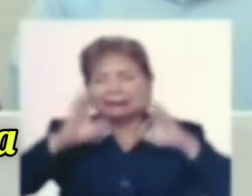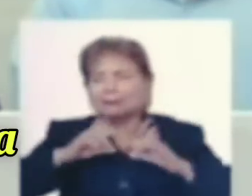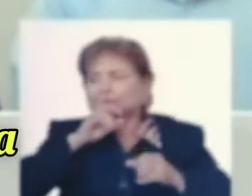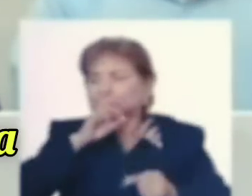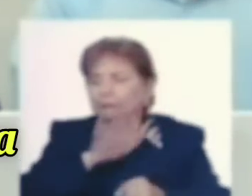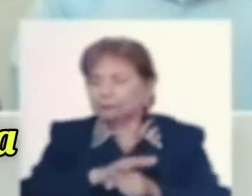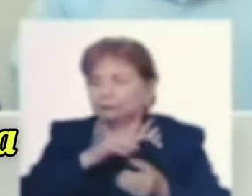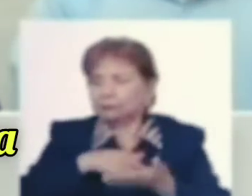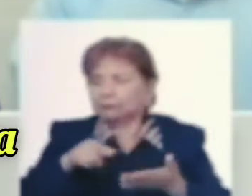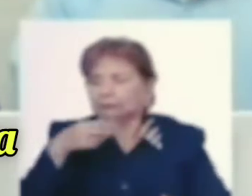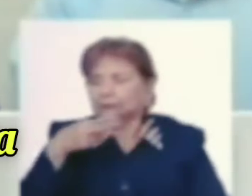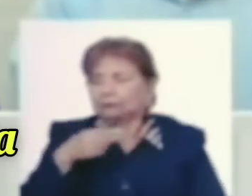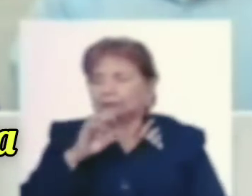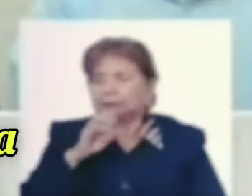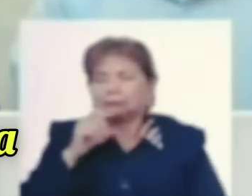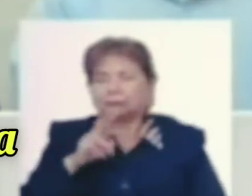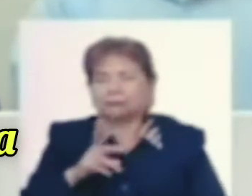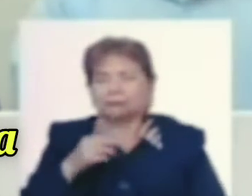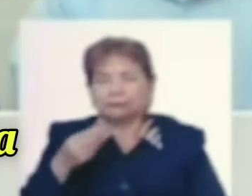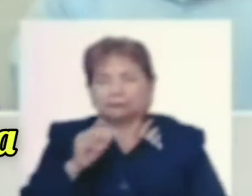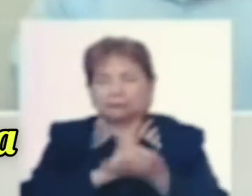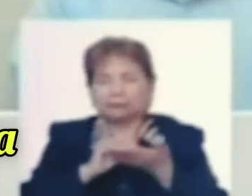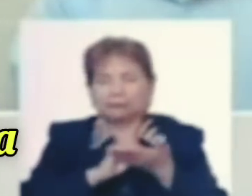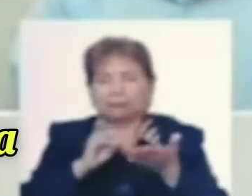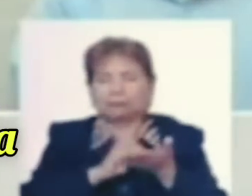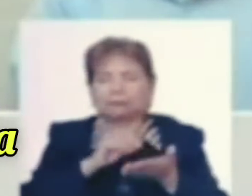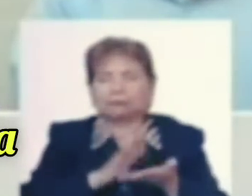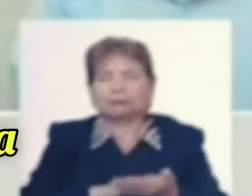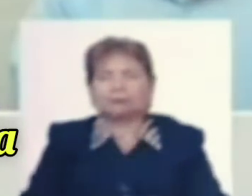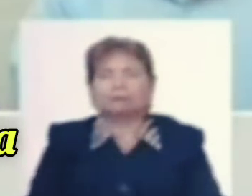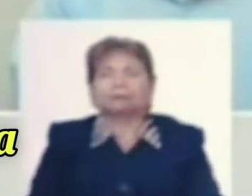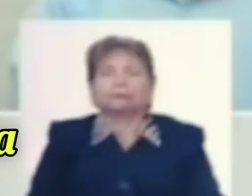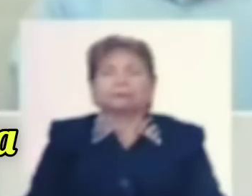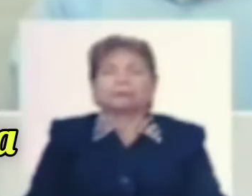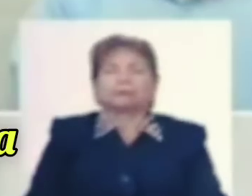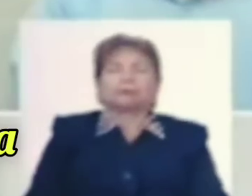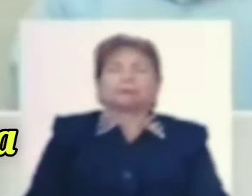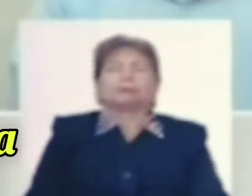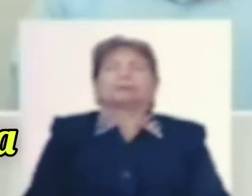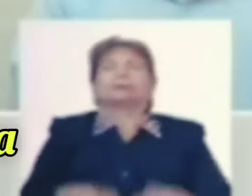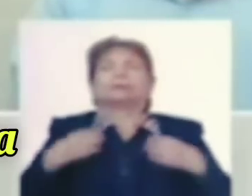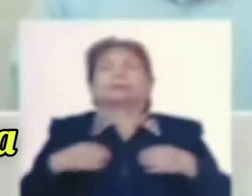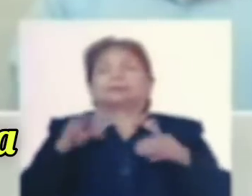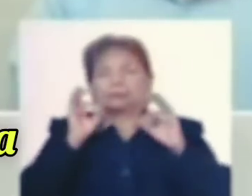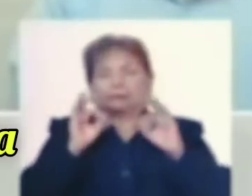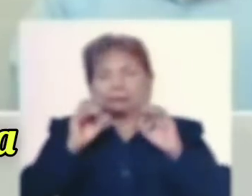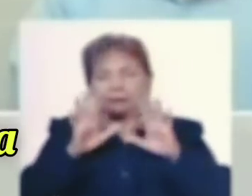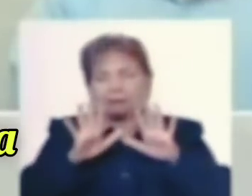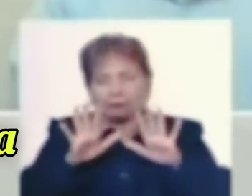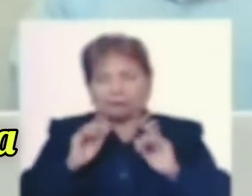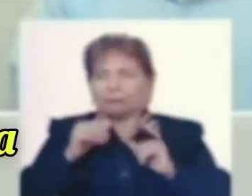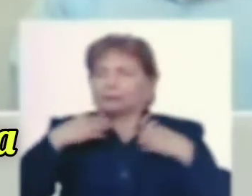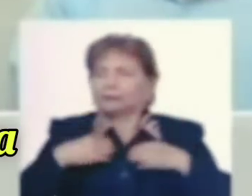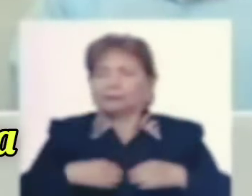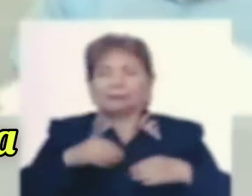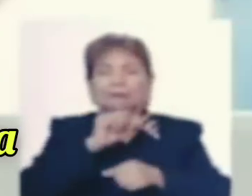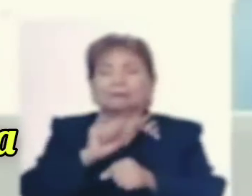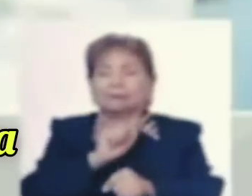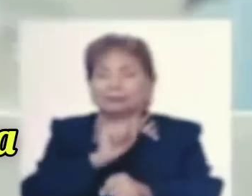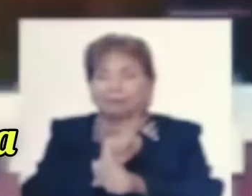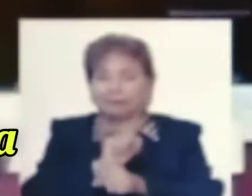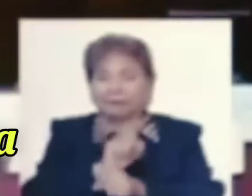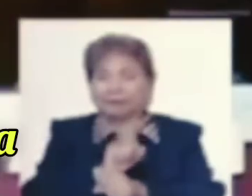cumplimiento a lo que ha ordenado Héctor José Ventura Ángel por escrito. Acá está, señor. A ver, señor abogado, correcto. Señor abogado, quien ha